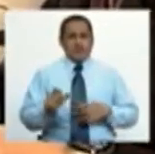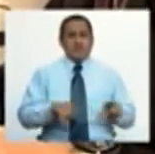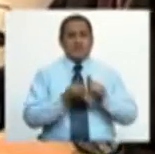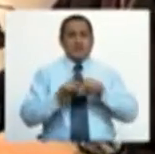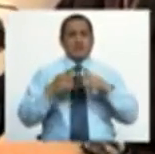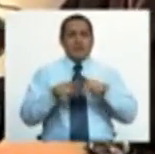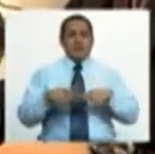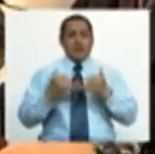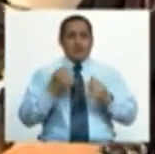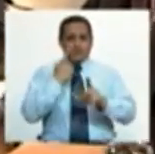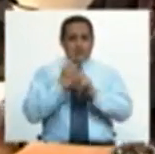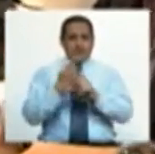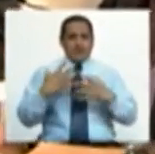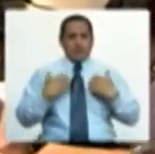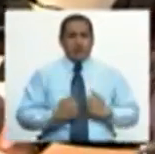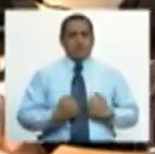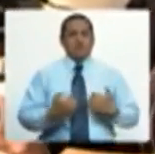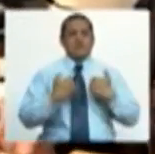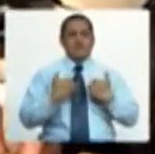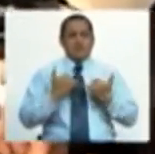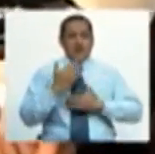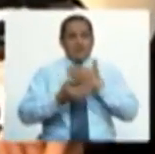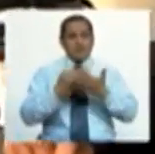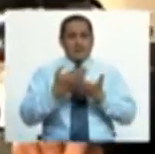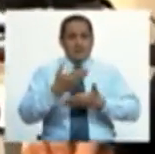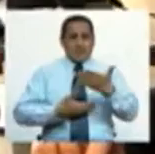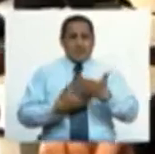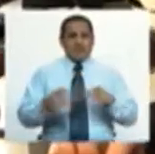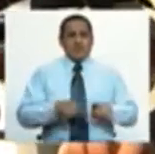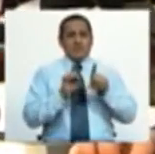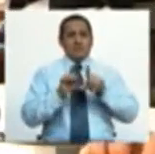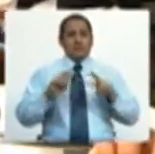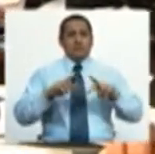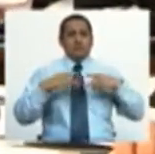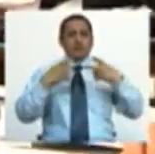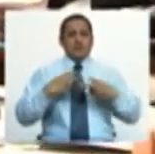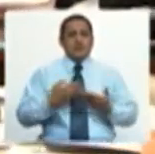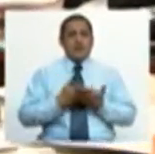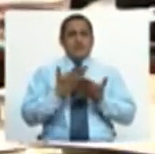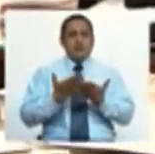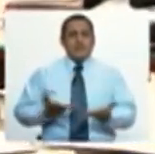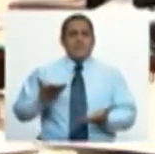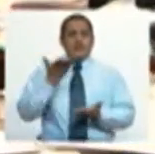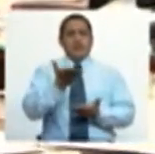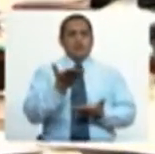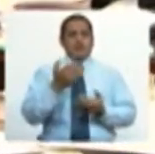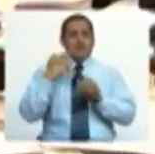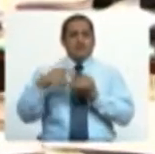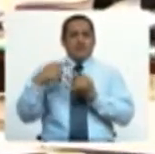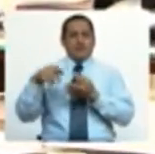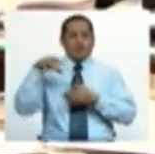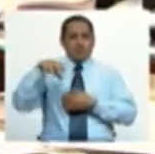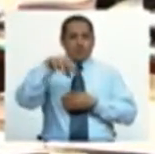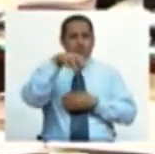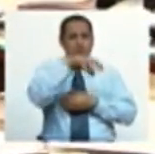partir de ahora, si está presente el abogado, van a tener que dársele trámite. Entonces va a haber un incremento, sin duda, de la carga de apelaciones en los distritos donde se